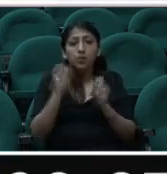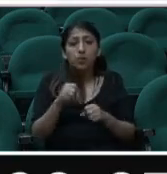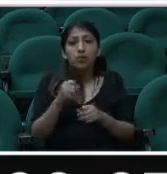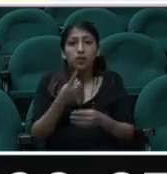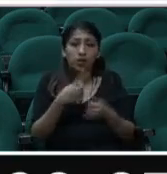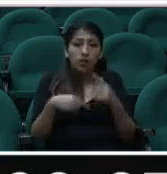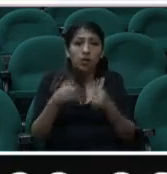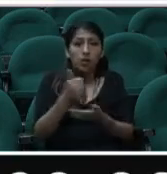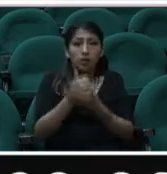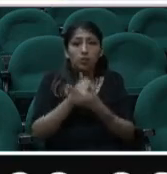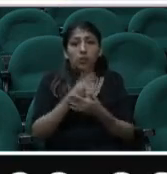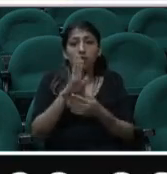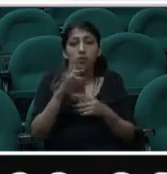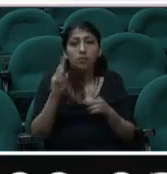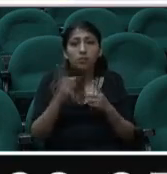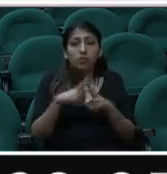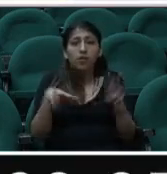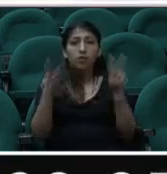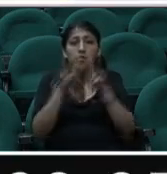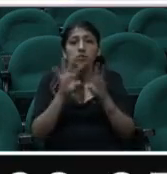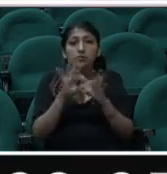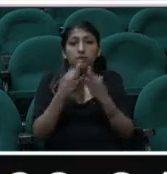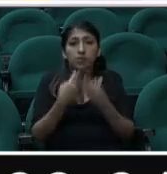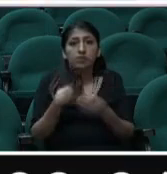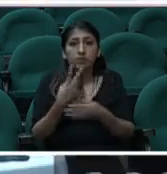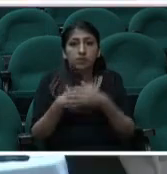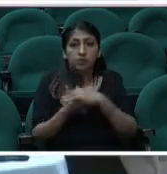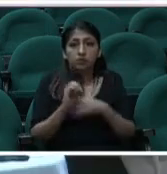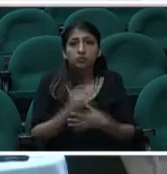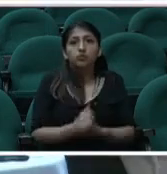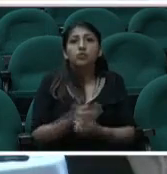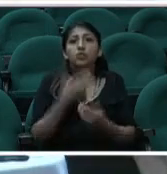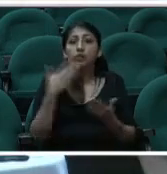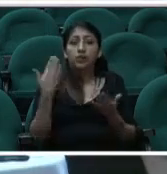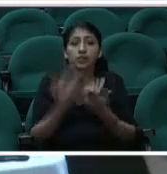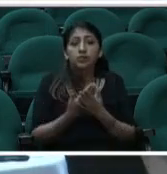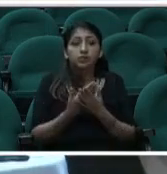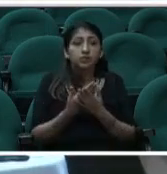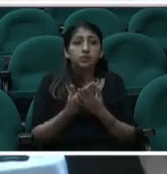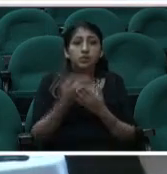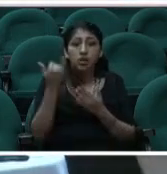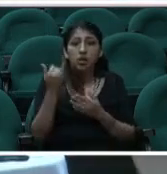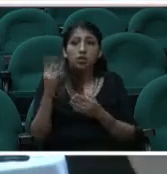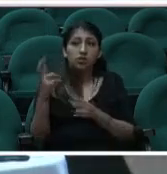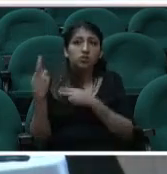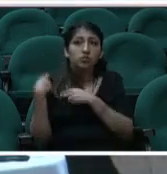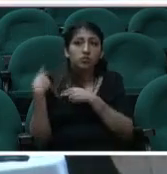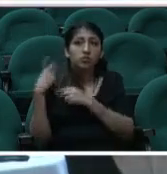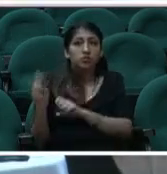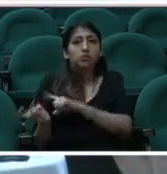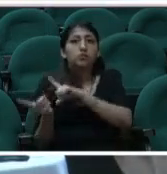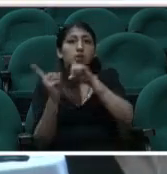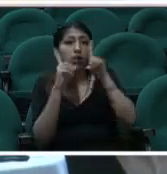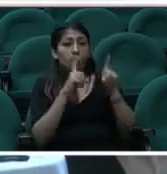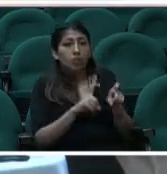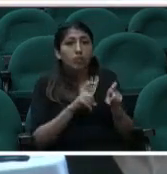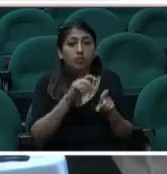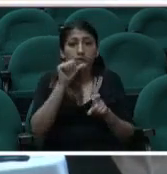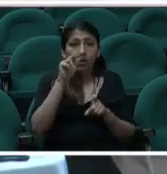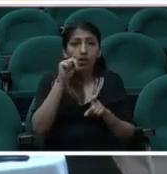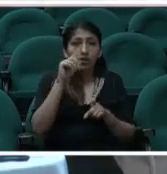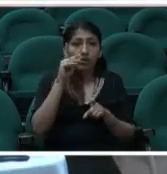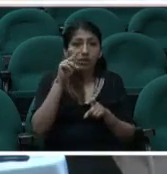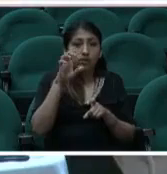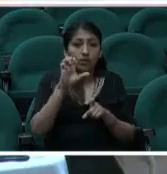recuperar los principios y valores de nuestra familia y nuestros hijos gracias al candidato elías cachero que ahora le corresponde a ustedes de candidato